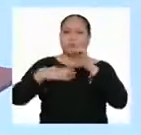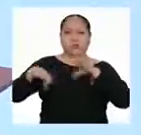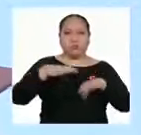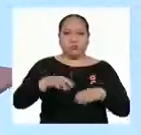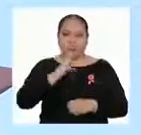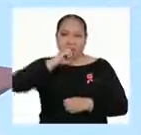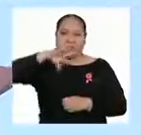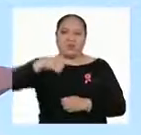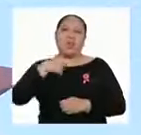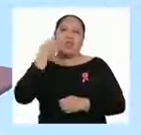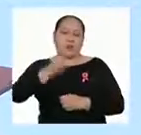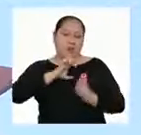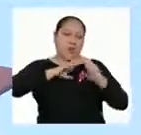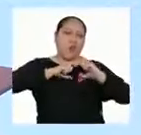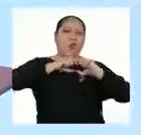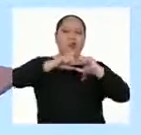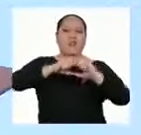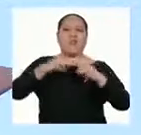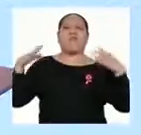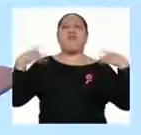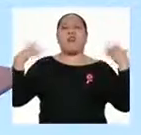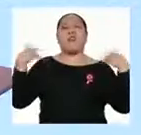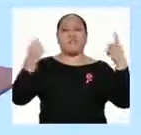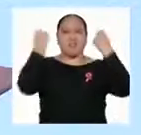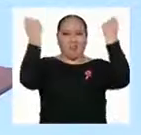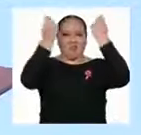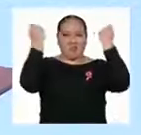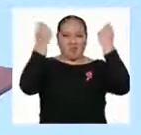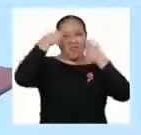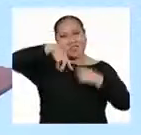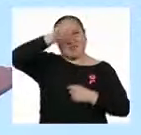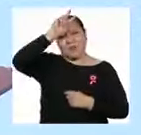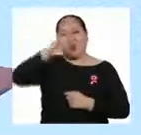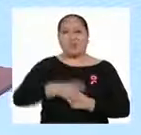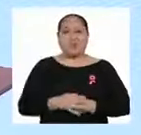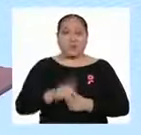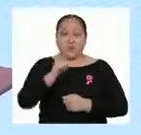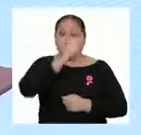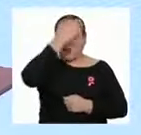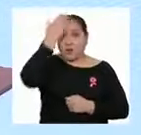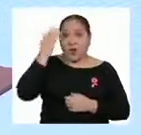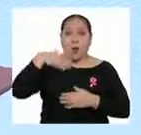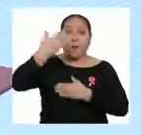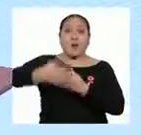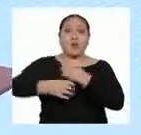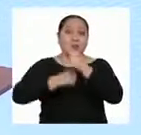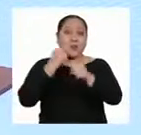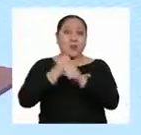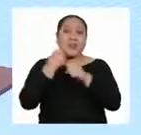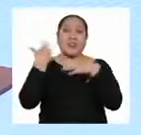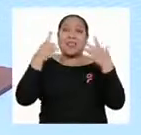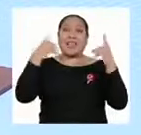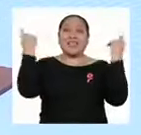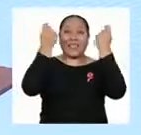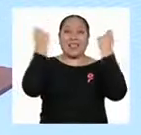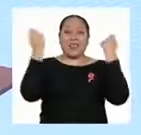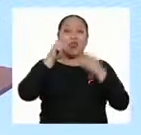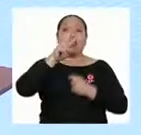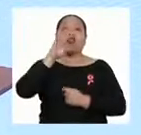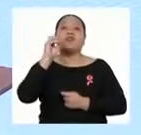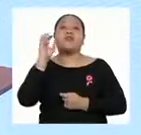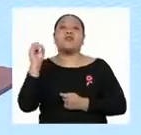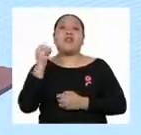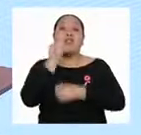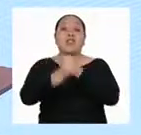poder decir de corazón, ¡felices fiestas patrias! No olviden que el próximo año estaremos celebrando el bicentenario de